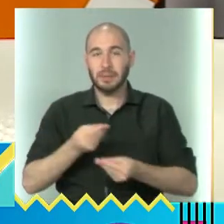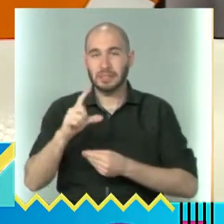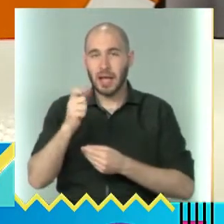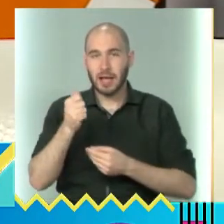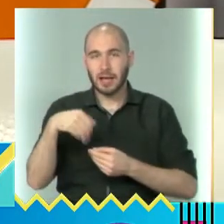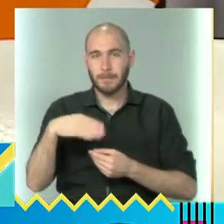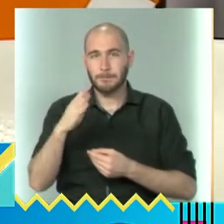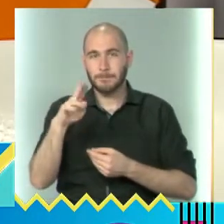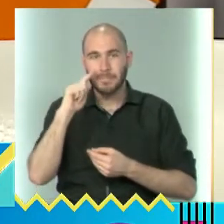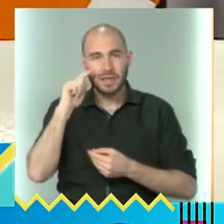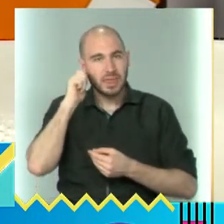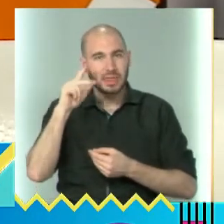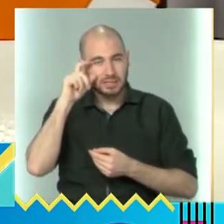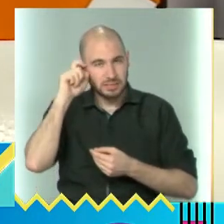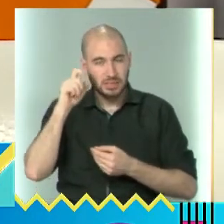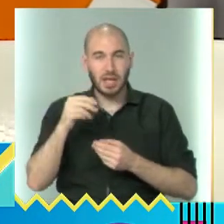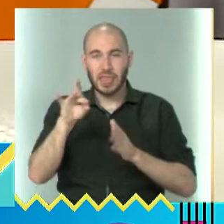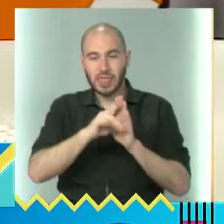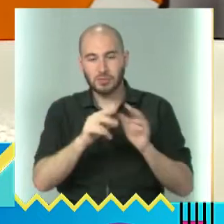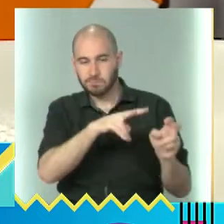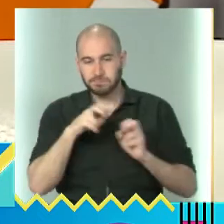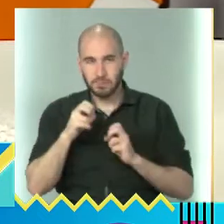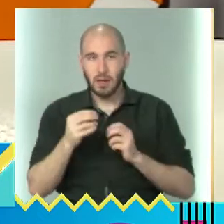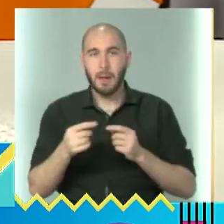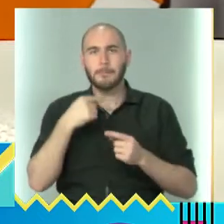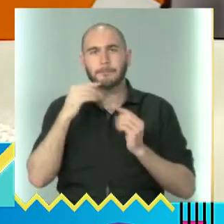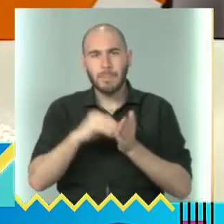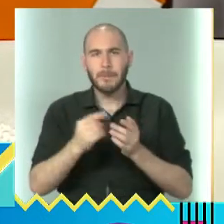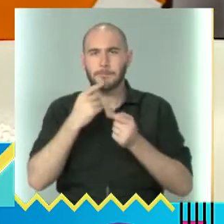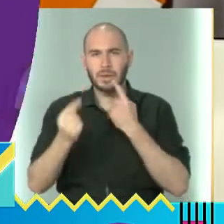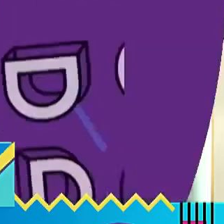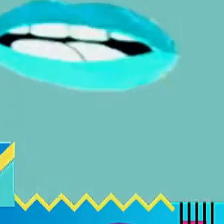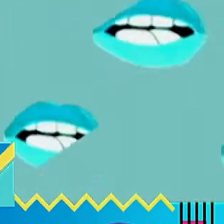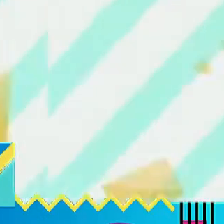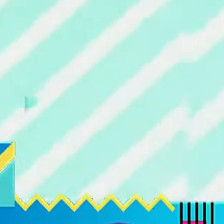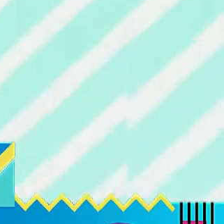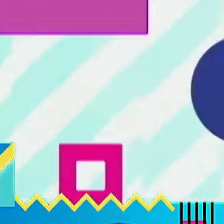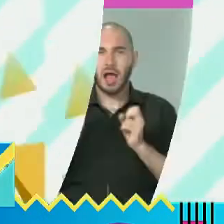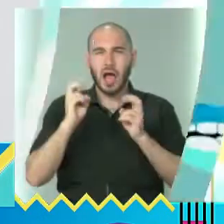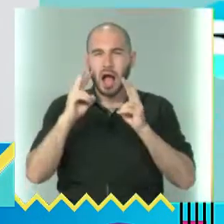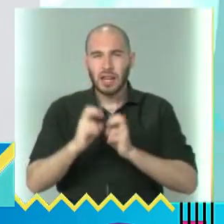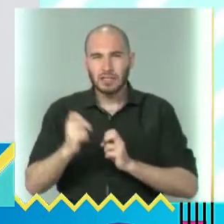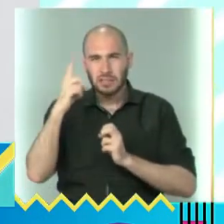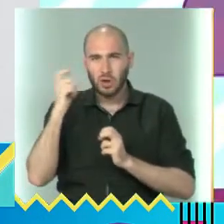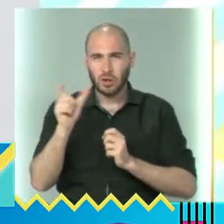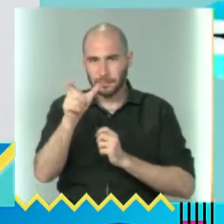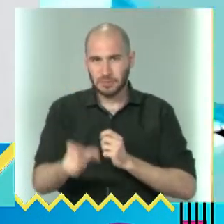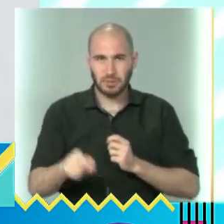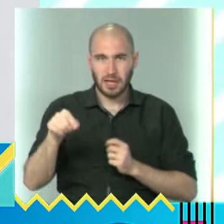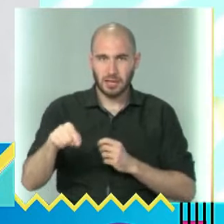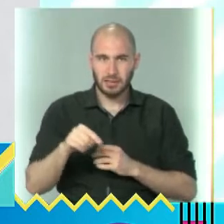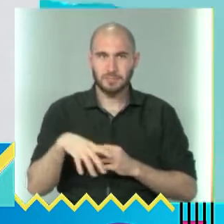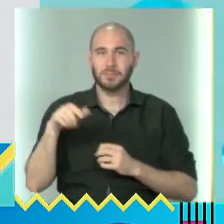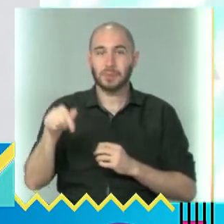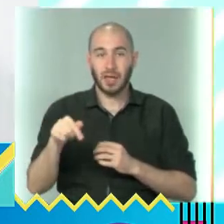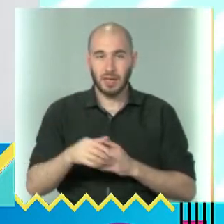Cambridge Analytics tomó esos datos y además hizo una encuesta donde analizaba psicológicamente a la persona. Entonces ya con eso sí hizo